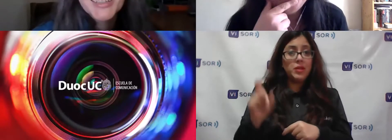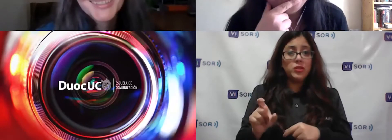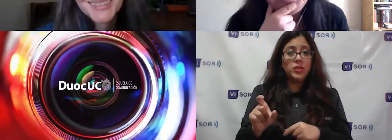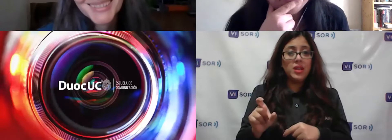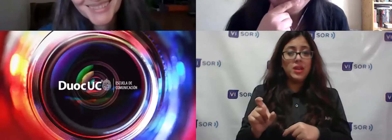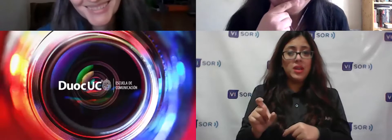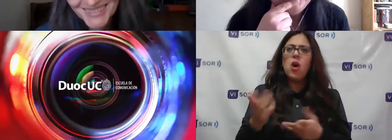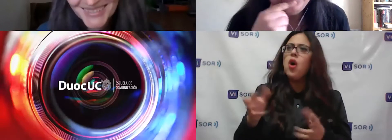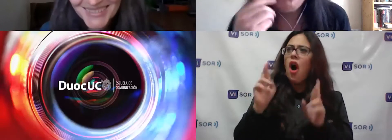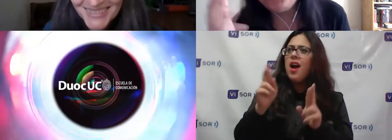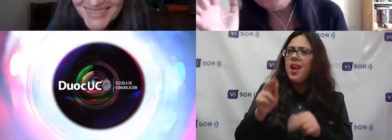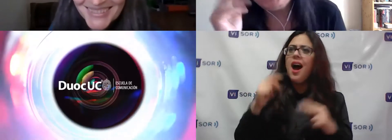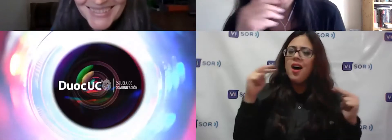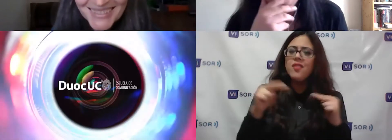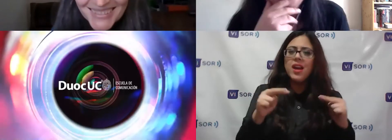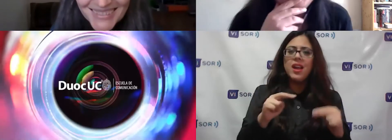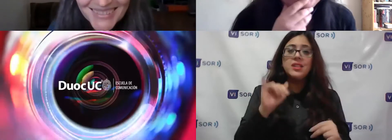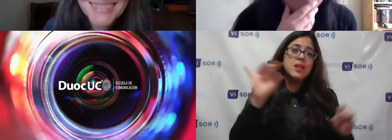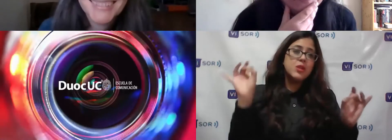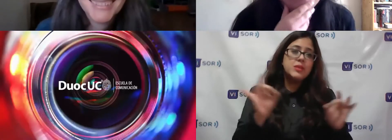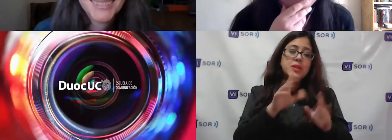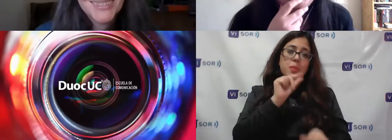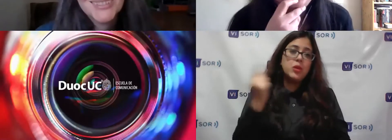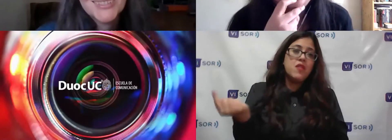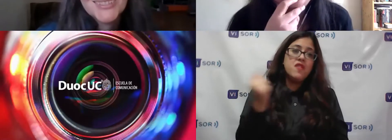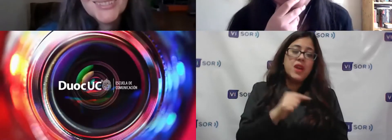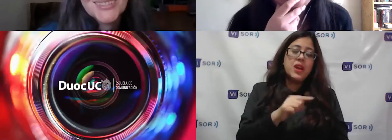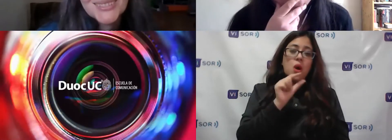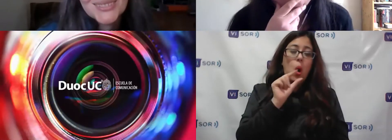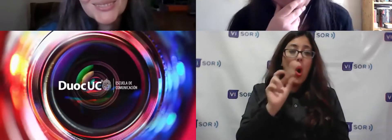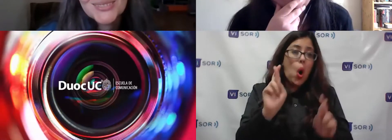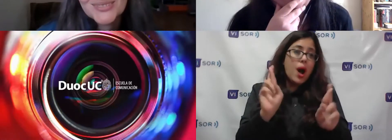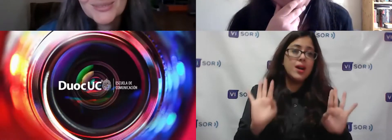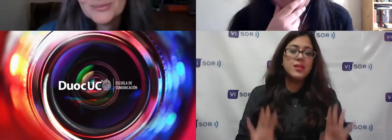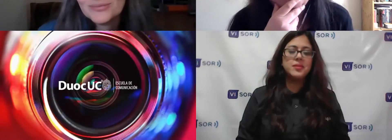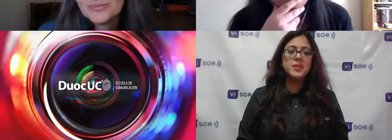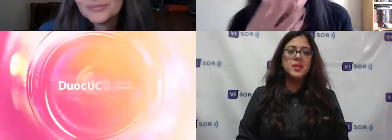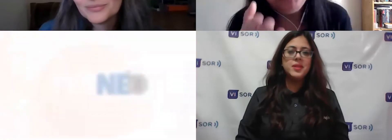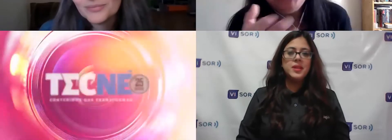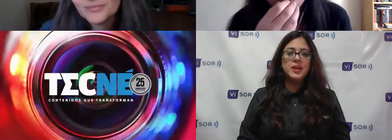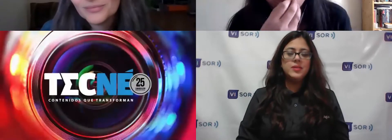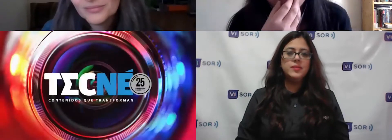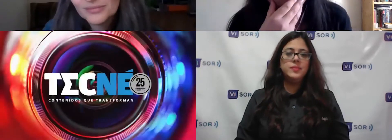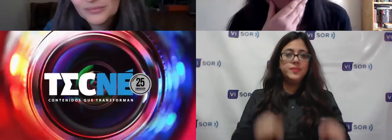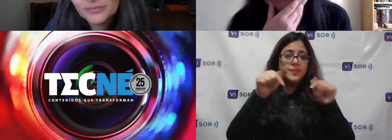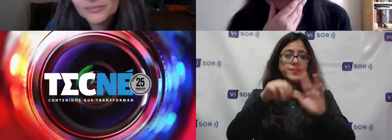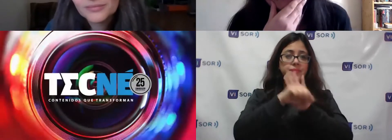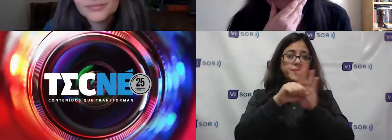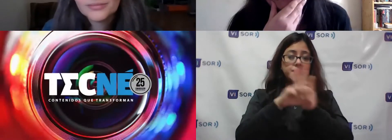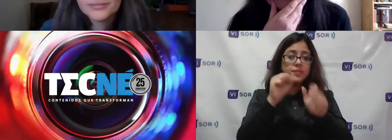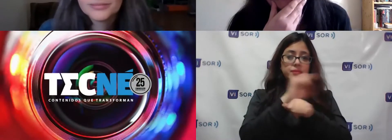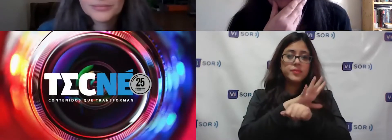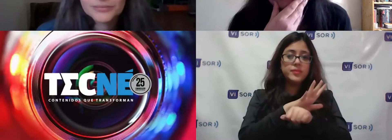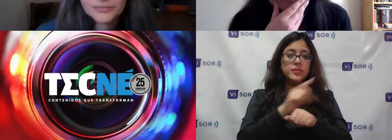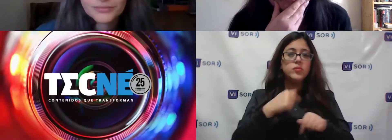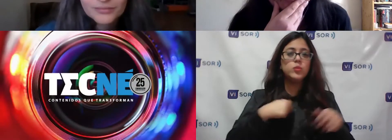verdad bella y nada bueno de esta película que no me particularmente yo lastre